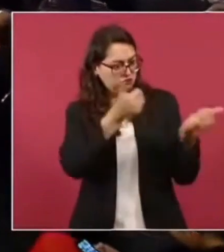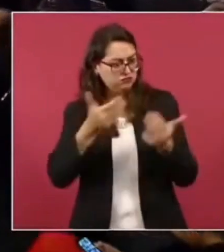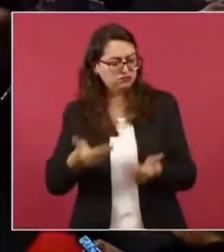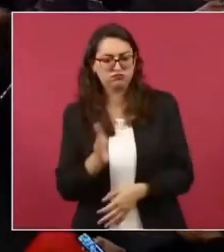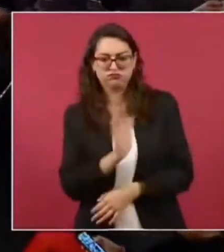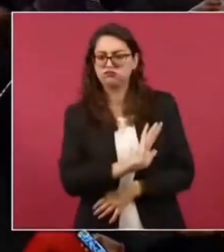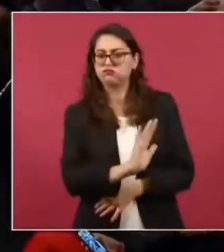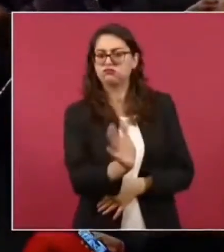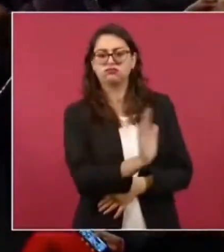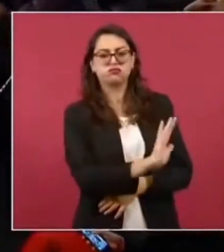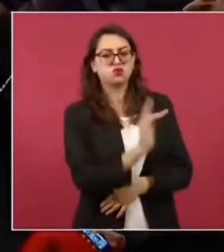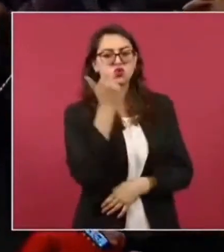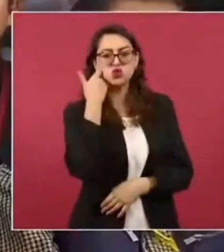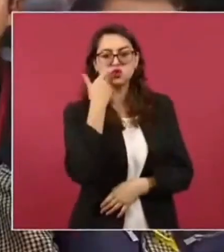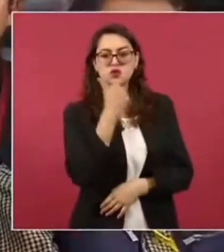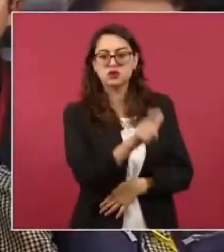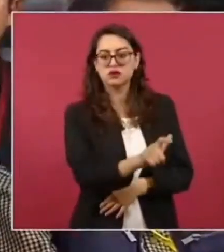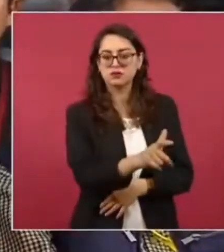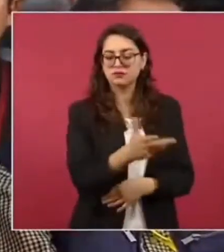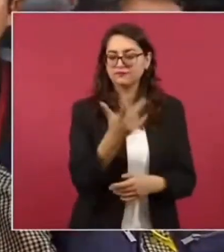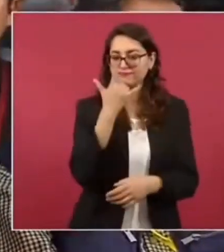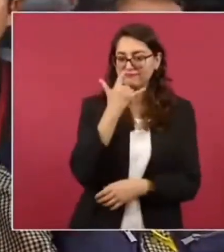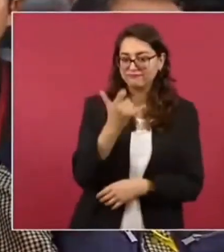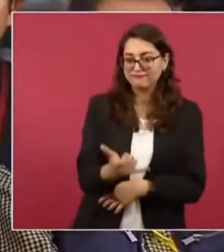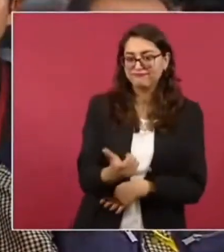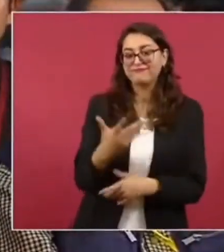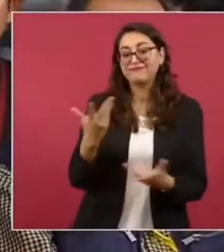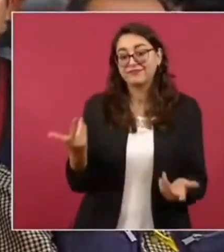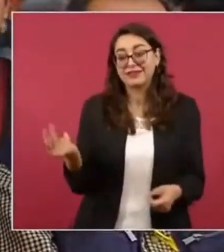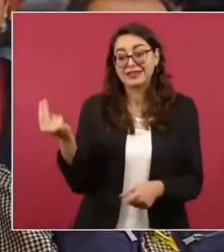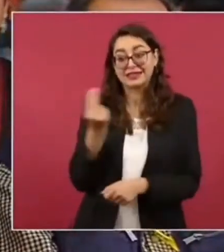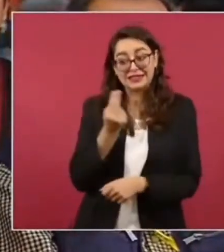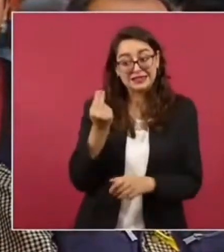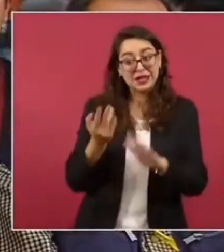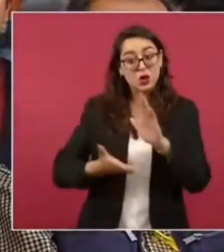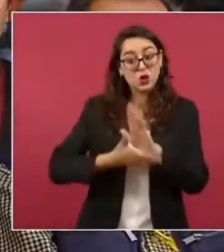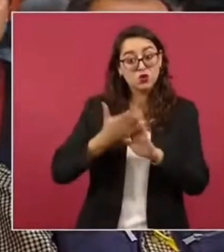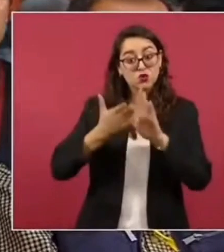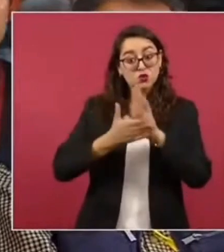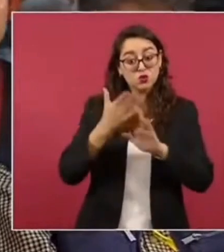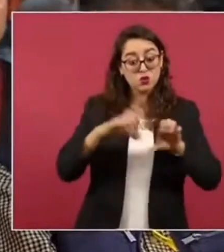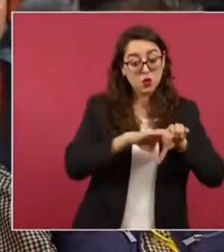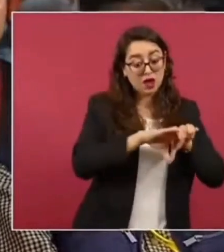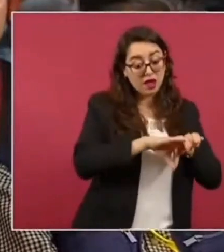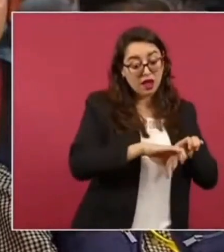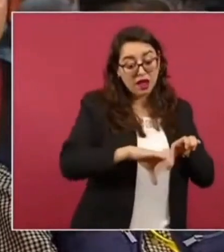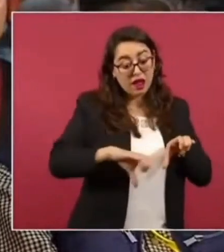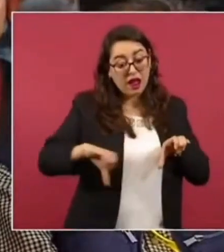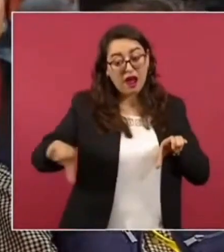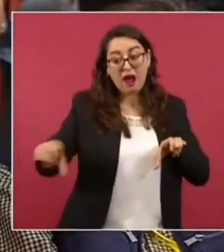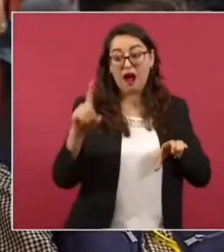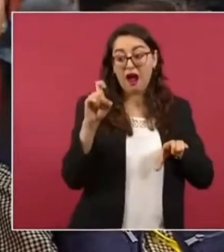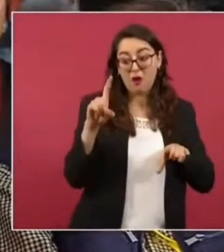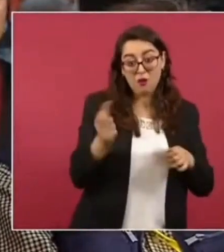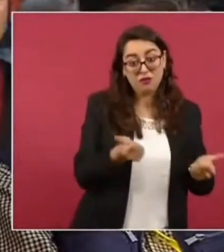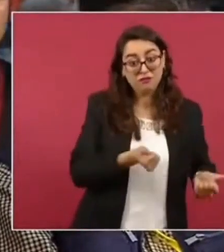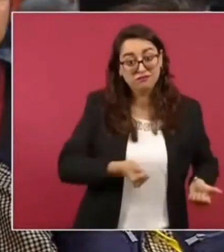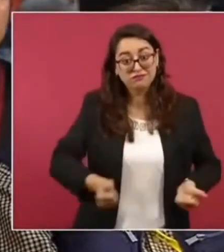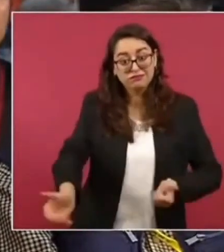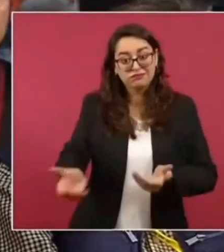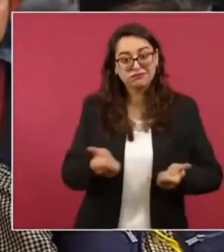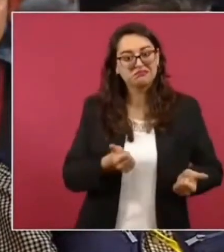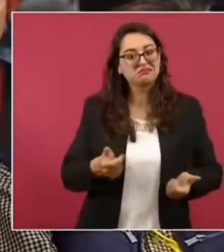Se trata de 64 kilómetros de tubería de acero que transportan el agua y que ha ocasionado